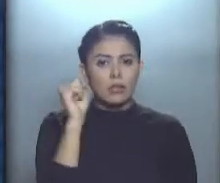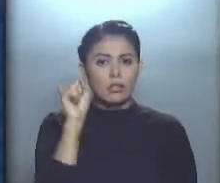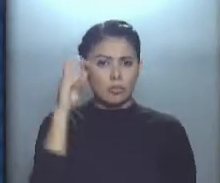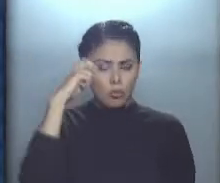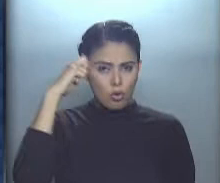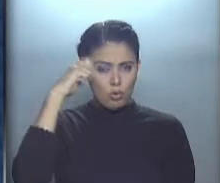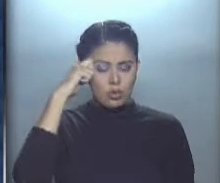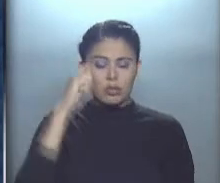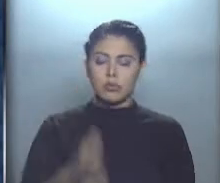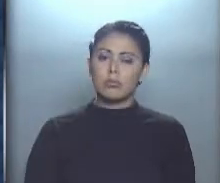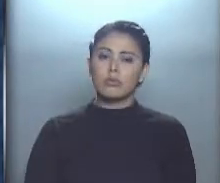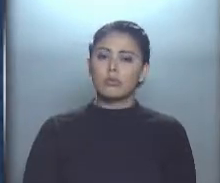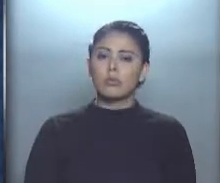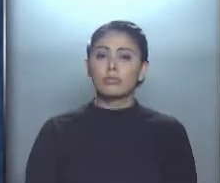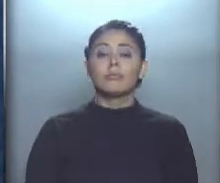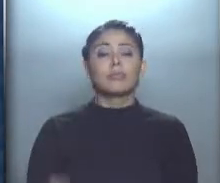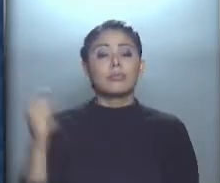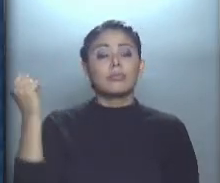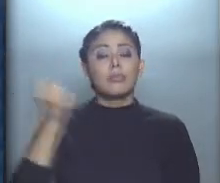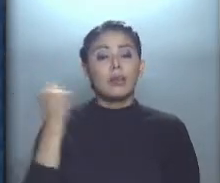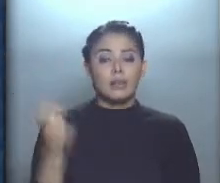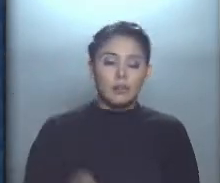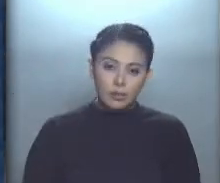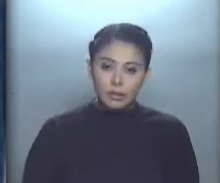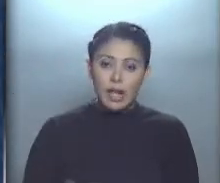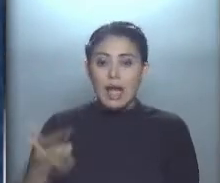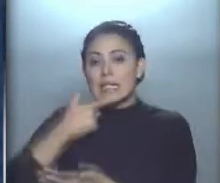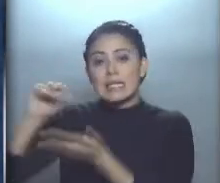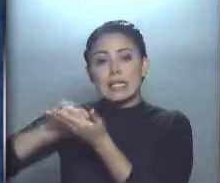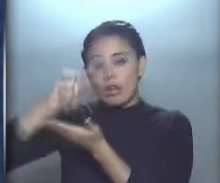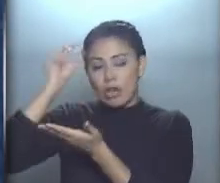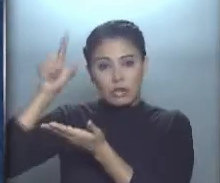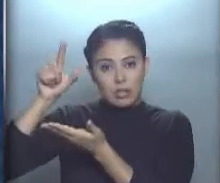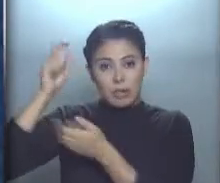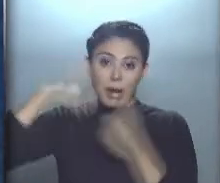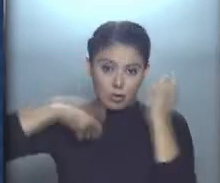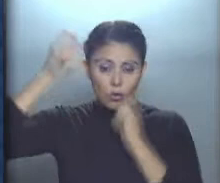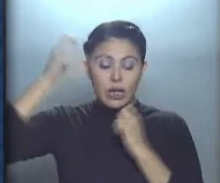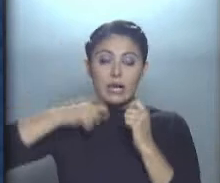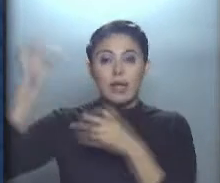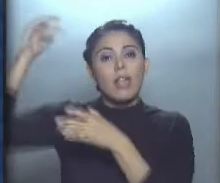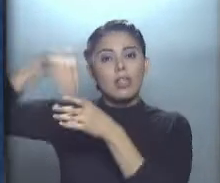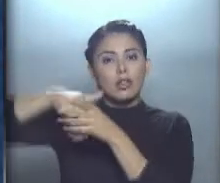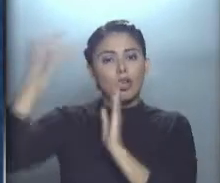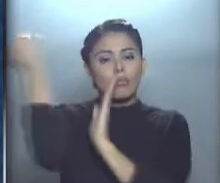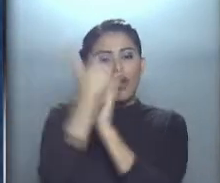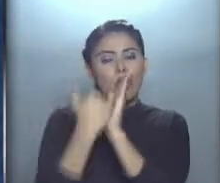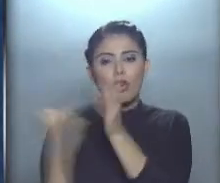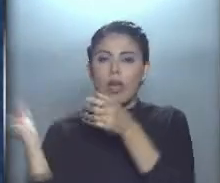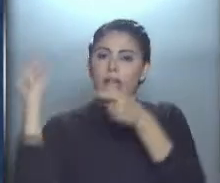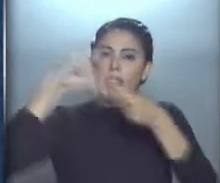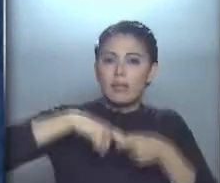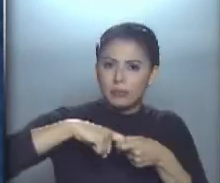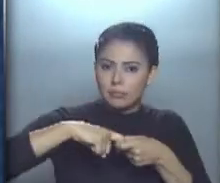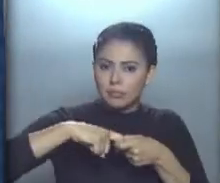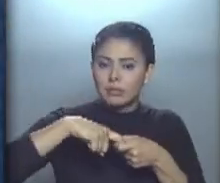Congreso al tratar en el ámbito del Senado de la Nación paraguaya el protocolo de adhesión